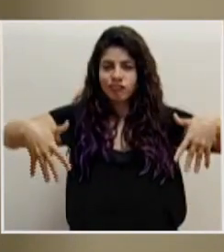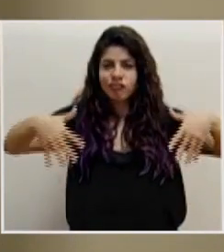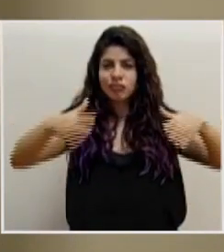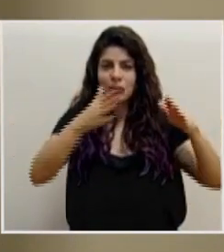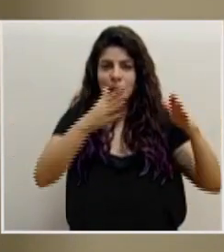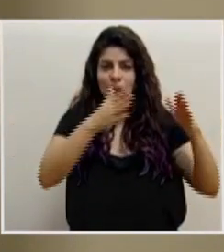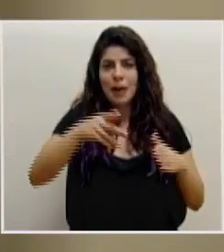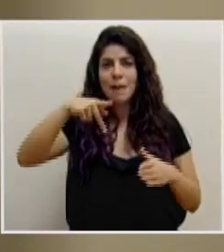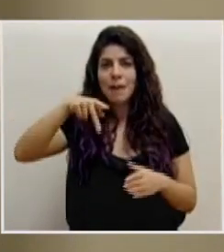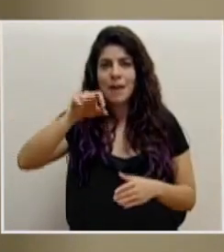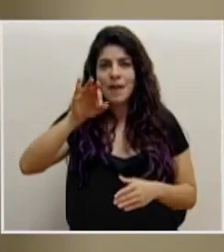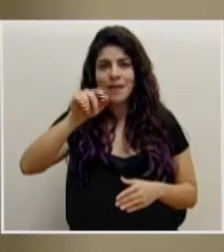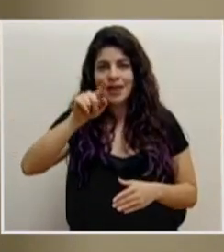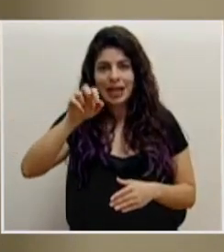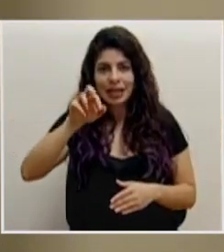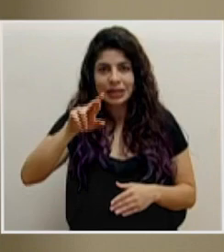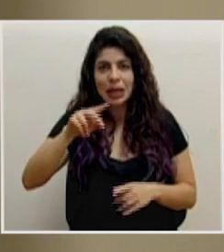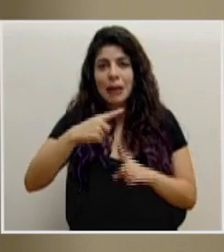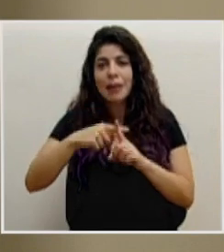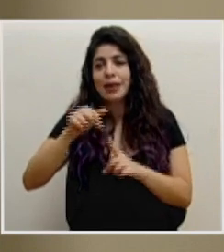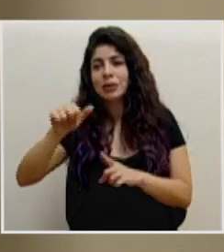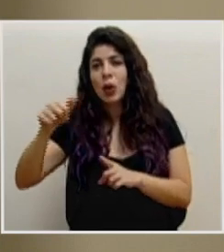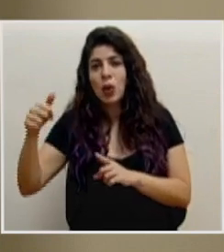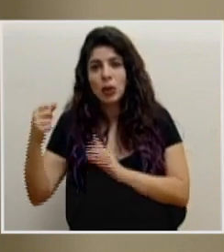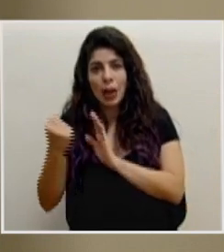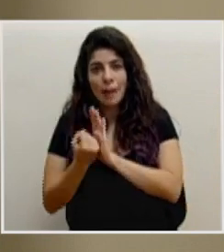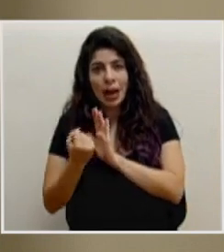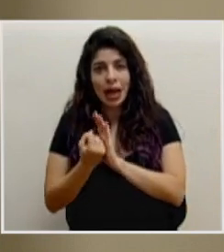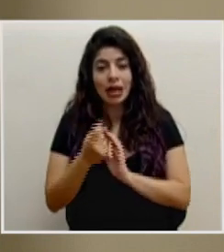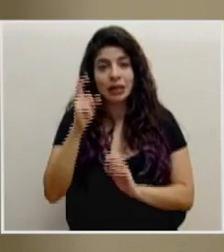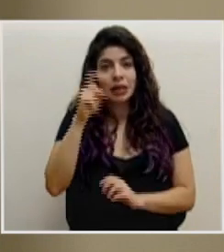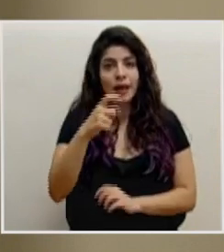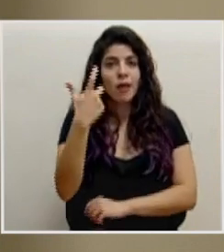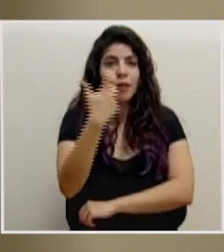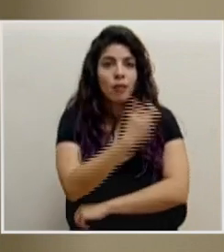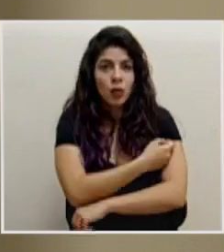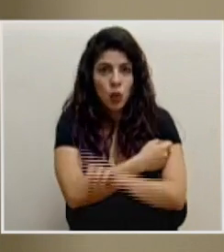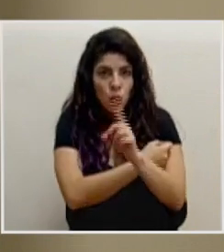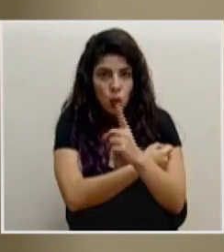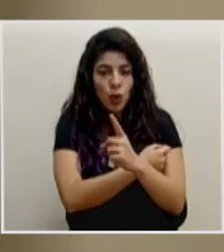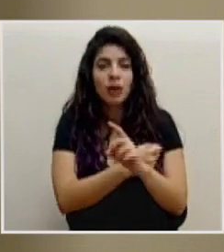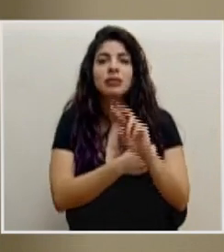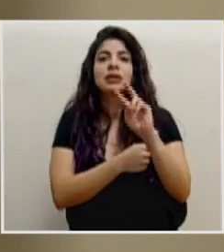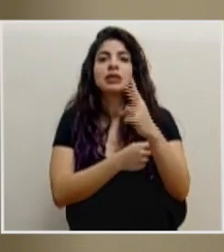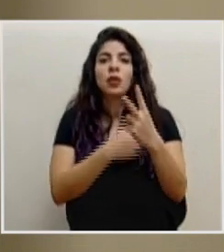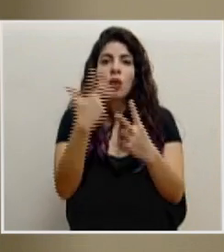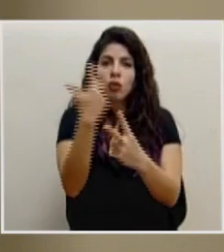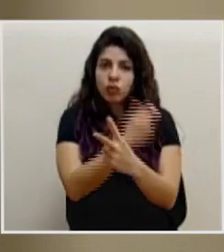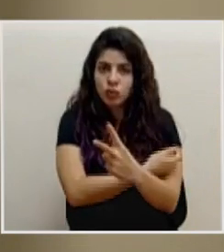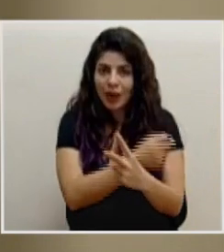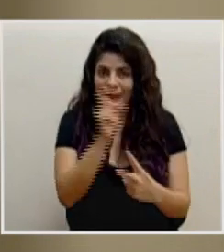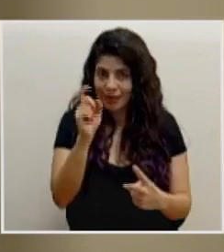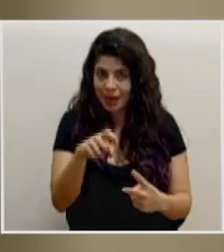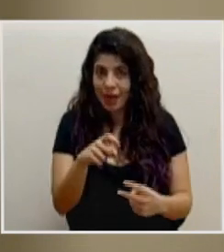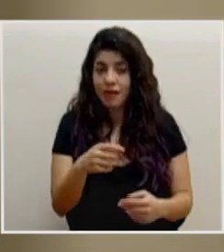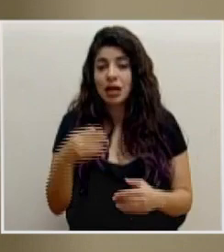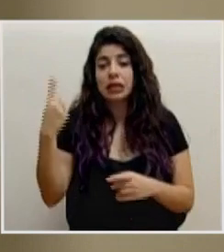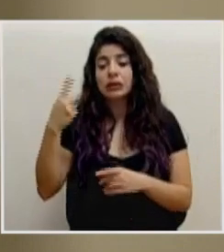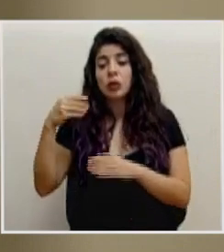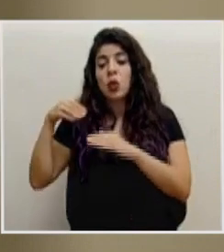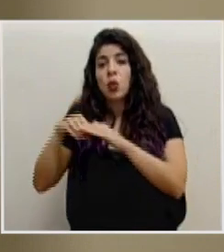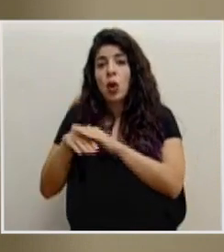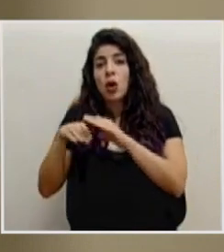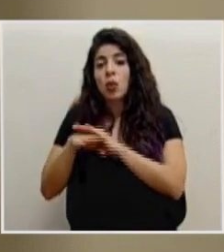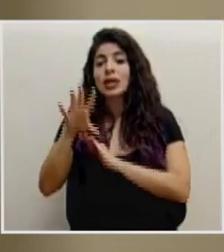con Pfizer y con la mayoría de las vacunas disponibles es de 2 dosis. Se había estado reservando